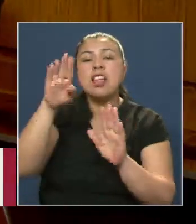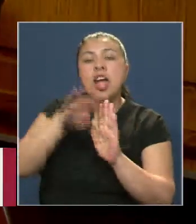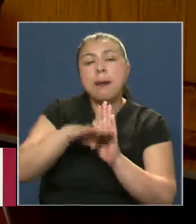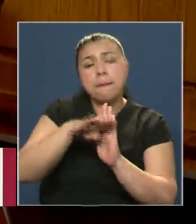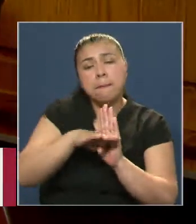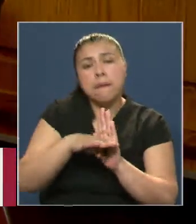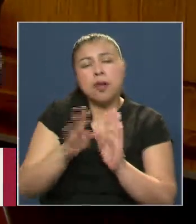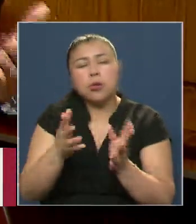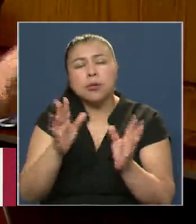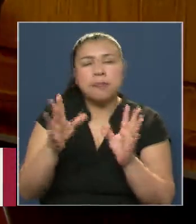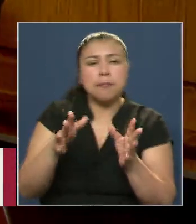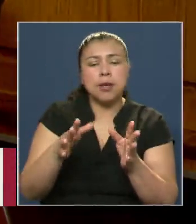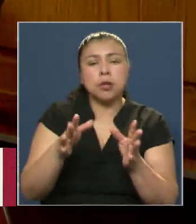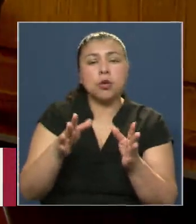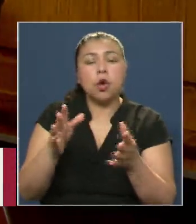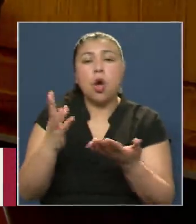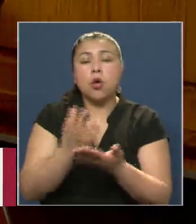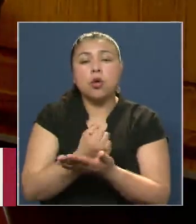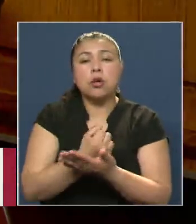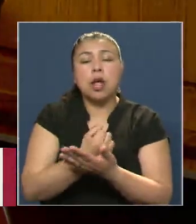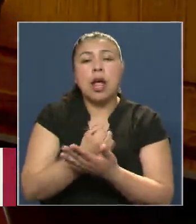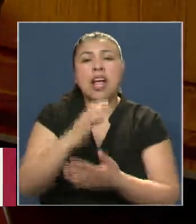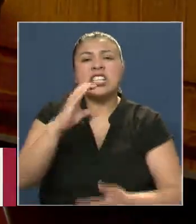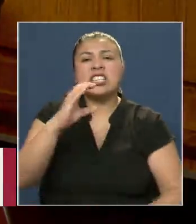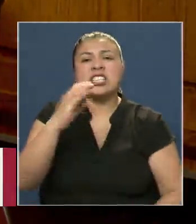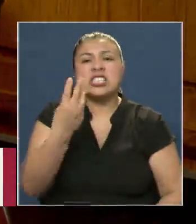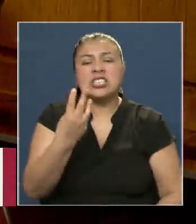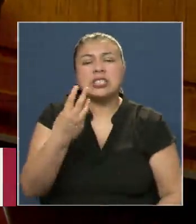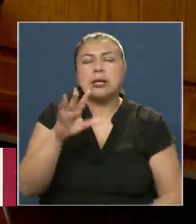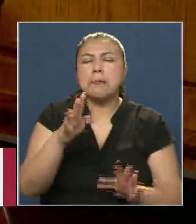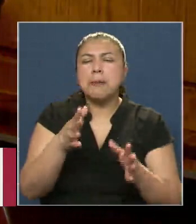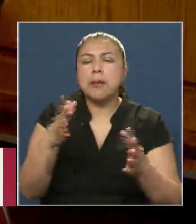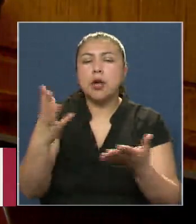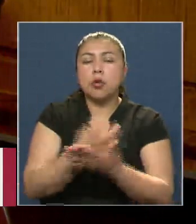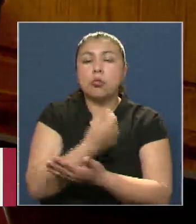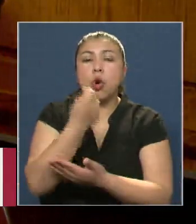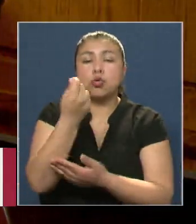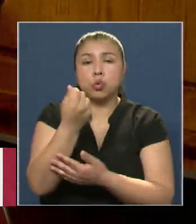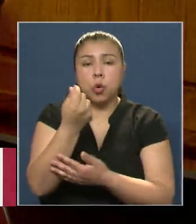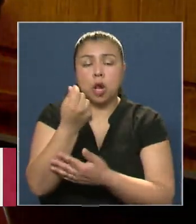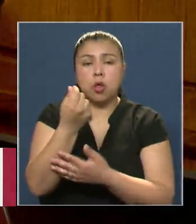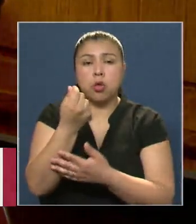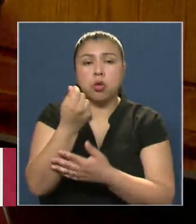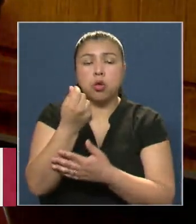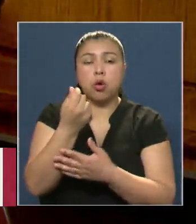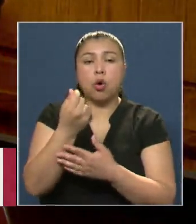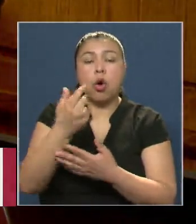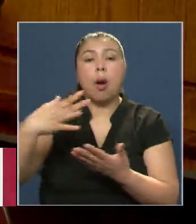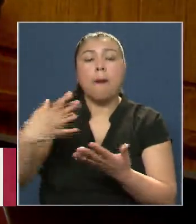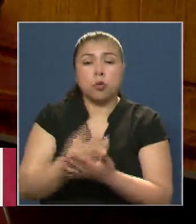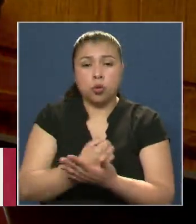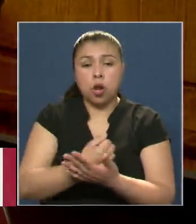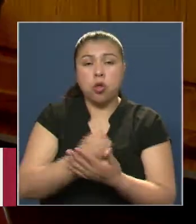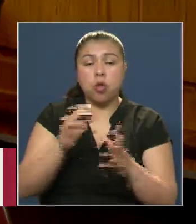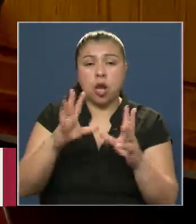comprende, como llamaba también C3, que comprende entre renta mínima del hogar por ingreso del hogar de